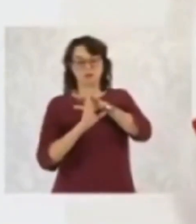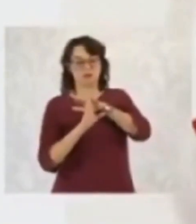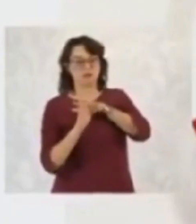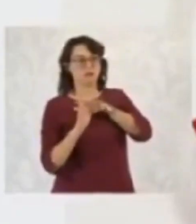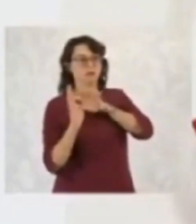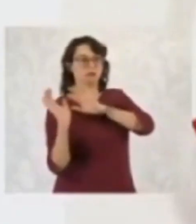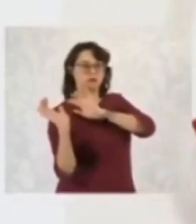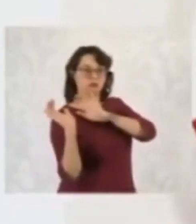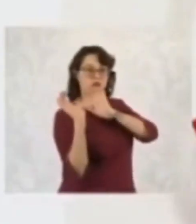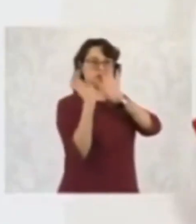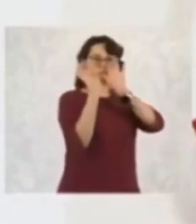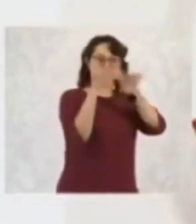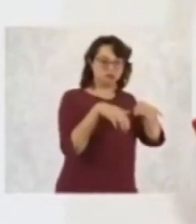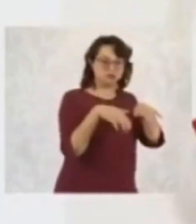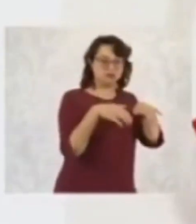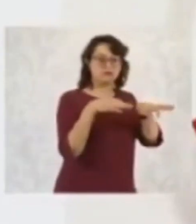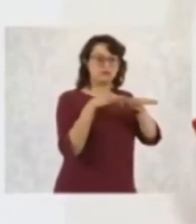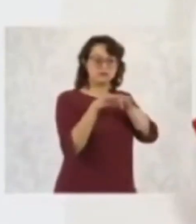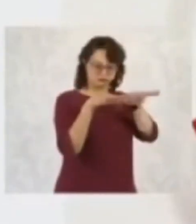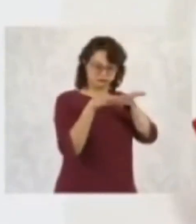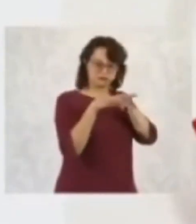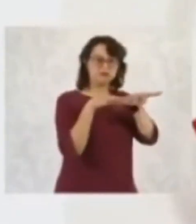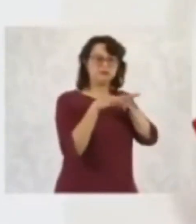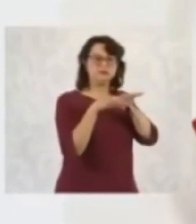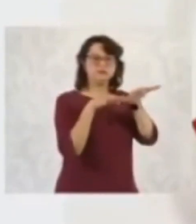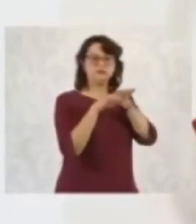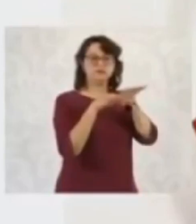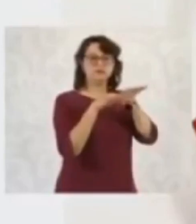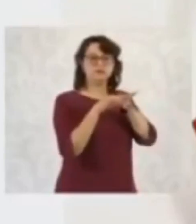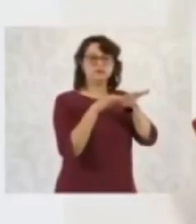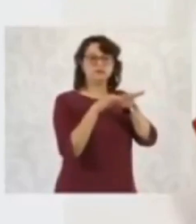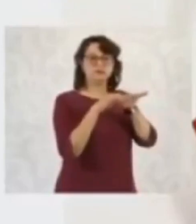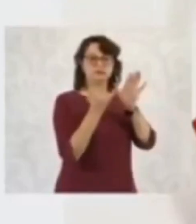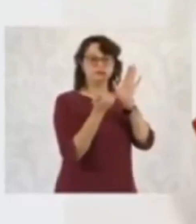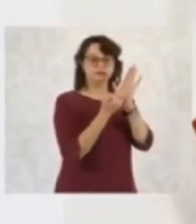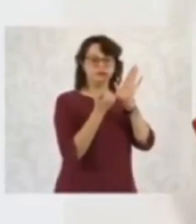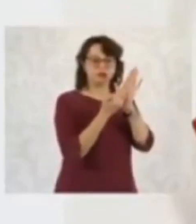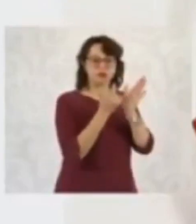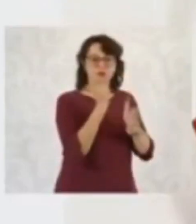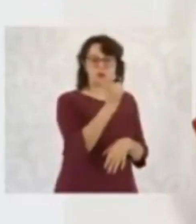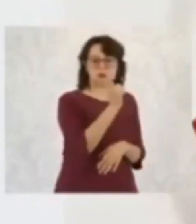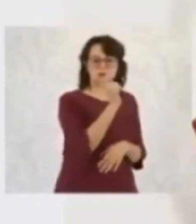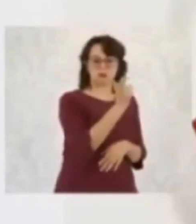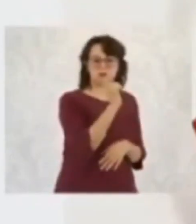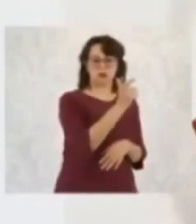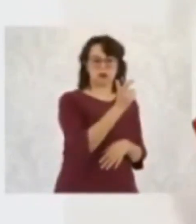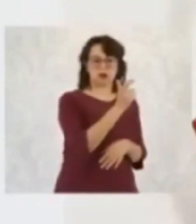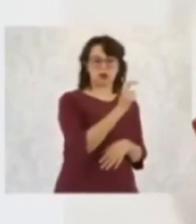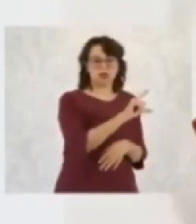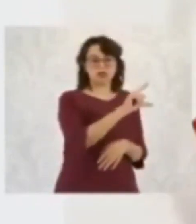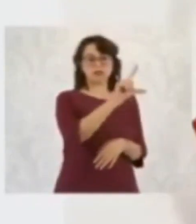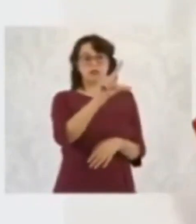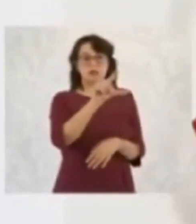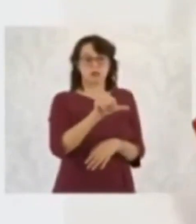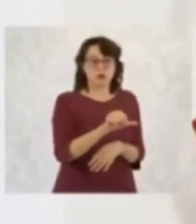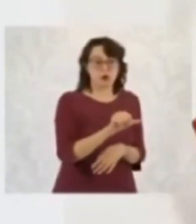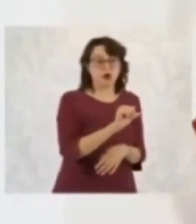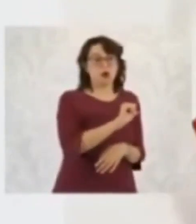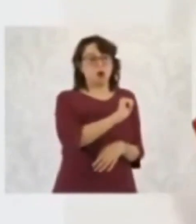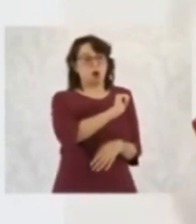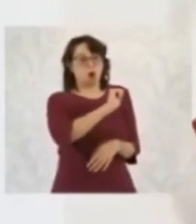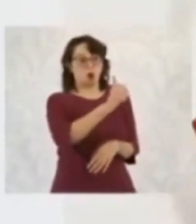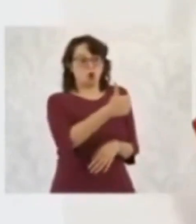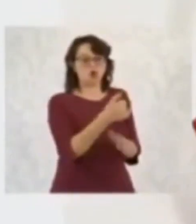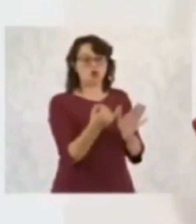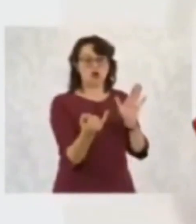serán sometidos en el otro estado contratante, es decir, en Estados Unidos, a ningún impuesto u obligación relativa al mismo